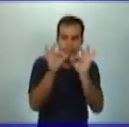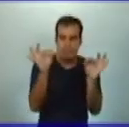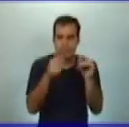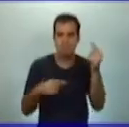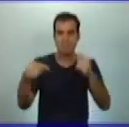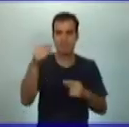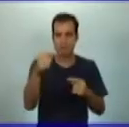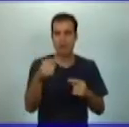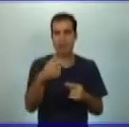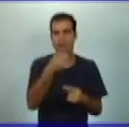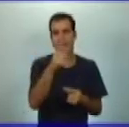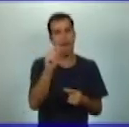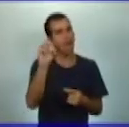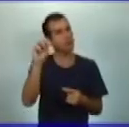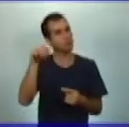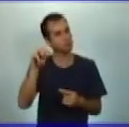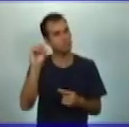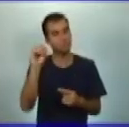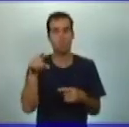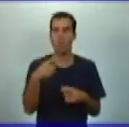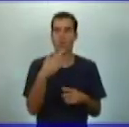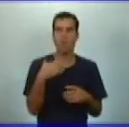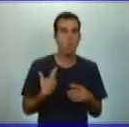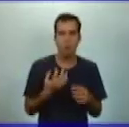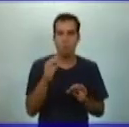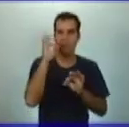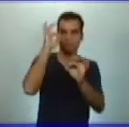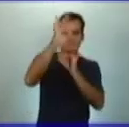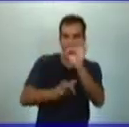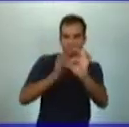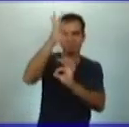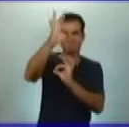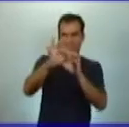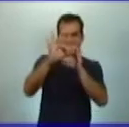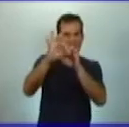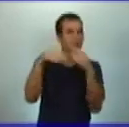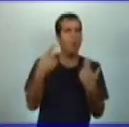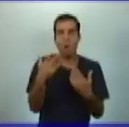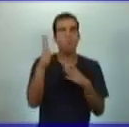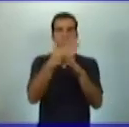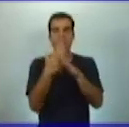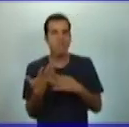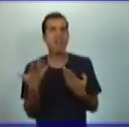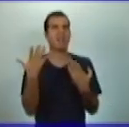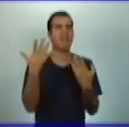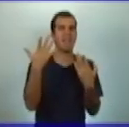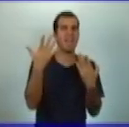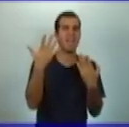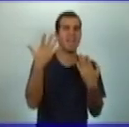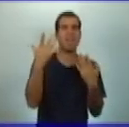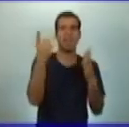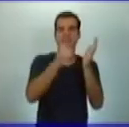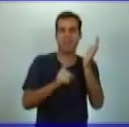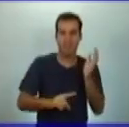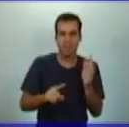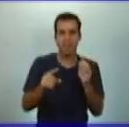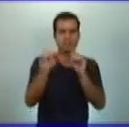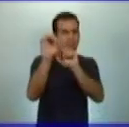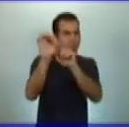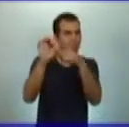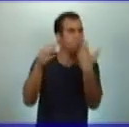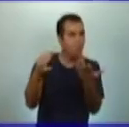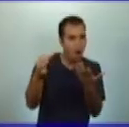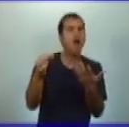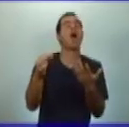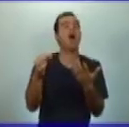átomo, cómo se distribuyen los electrones en niveles de energía y sobre todo vamos a trabajar a partir de la información que podemos